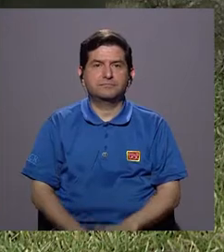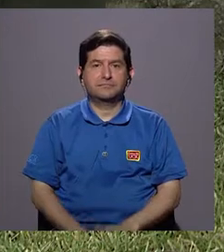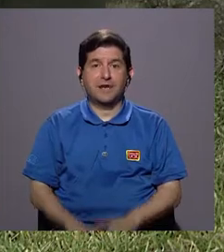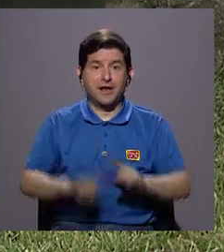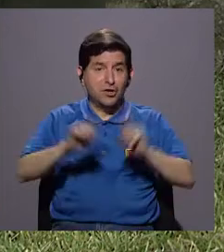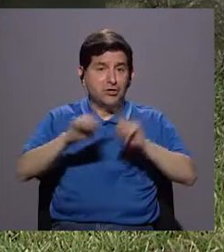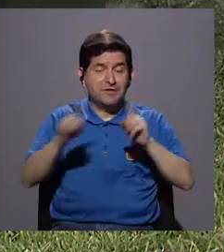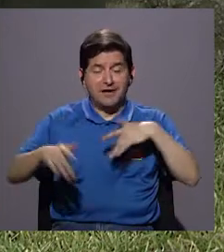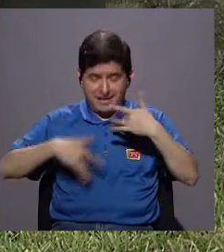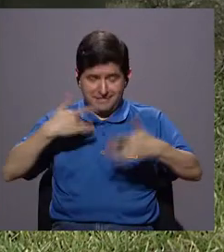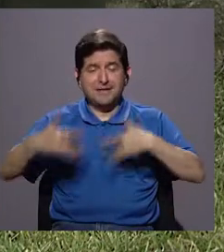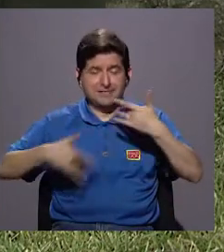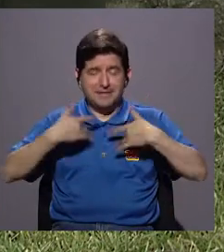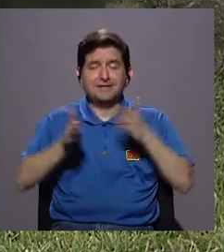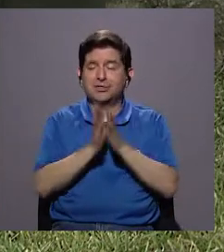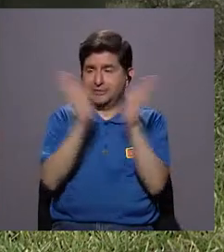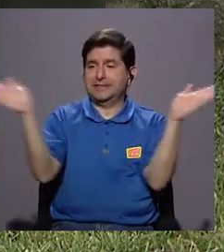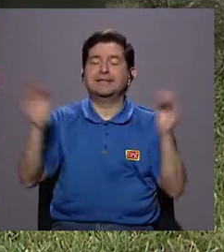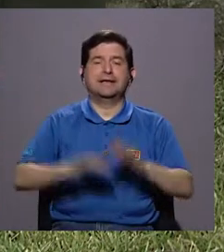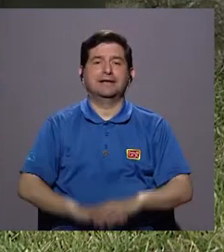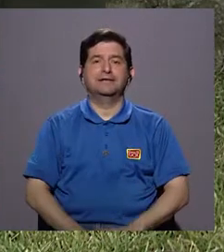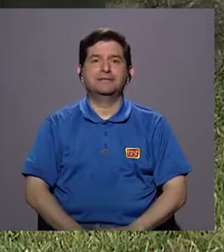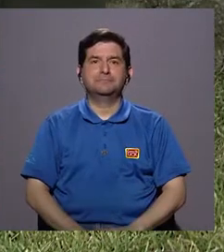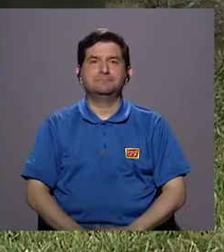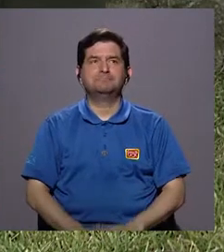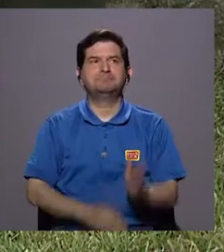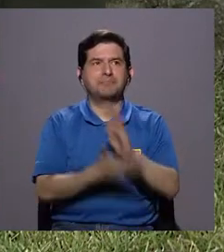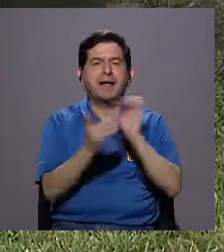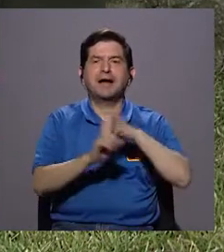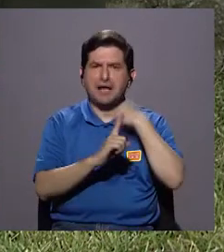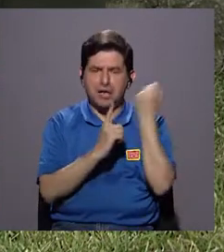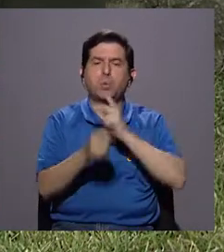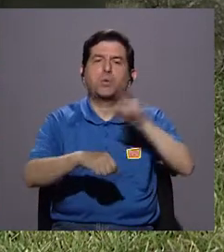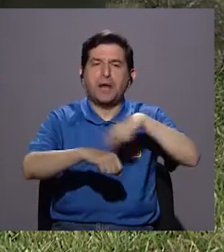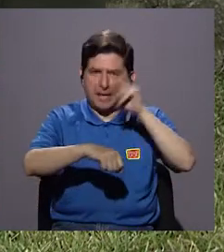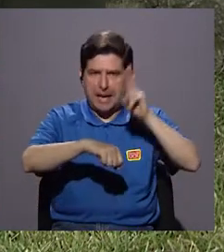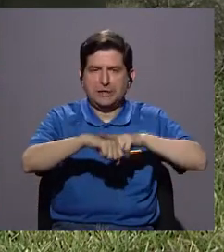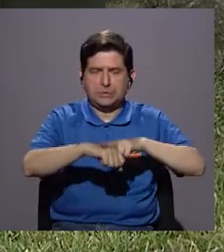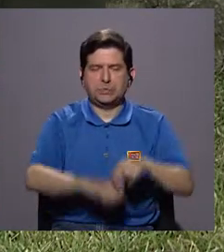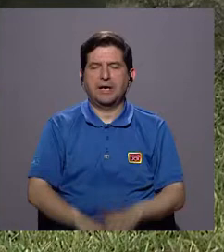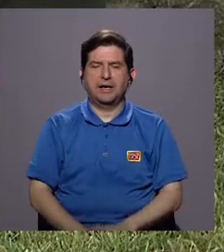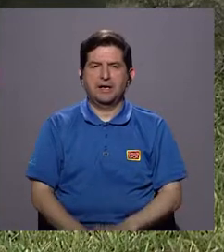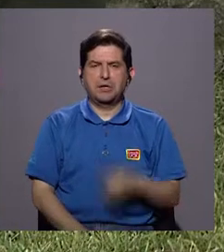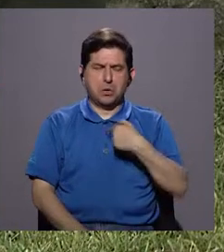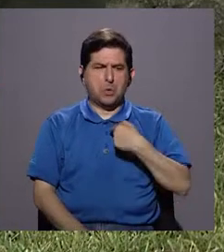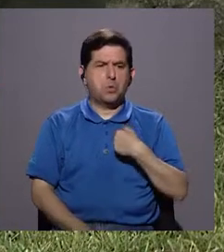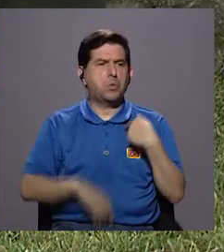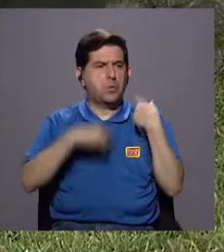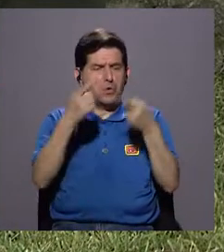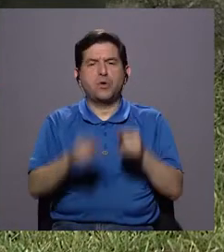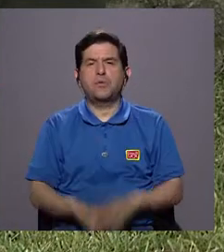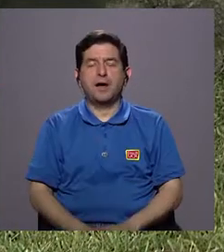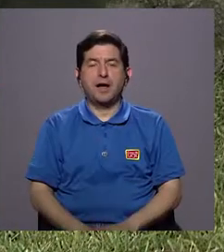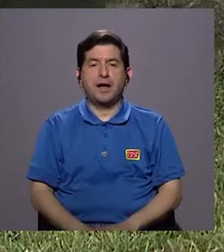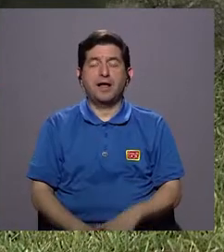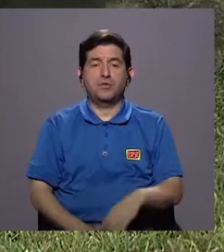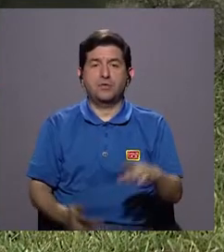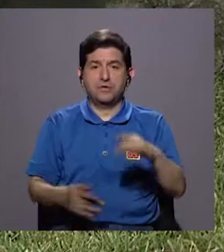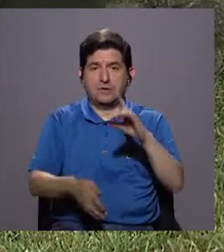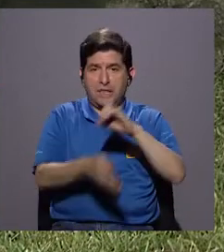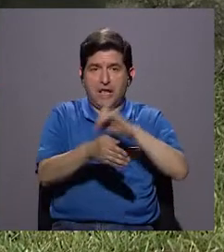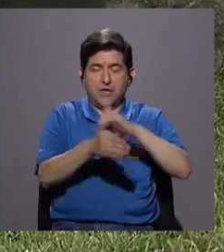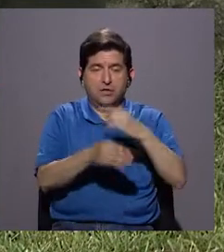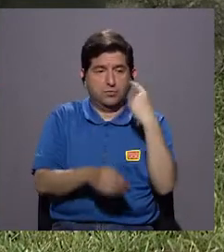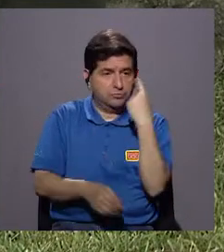sentidos, sí, los sentidos, uh-huh. los sentidos en general. Hay ciertas condiciones naturales, y es muy común que uno pueda ir donde el oculista y le haga